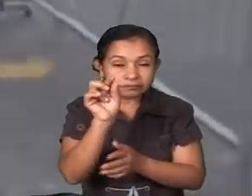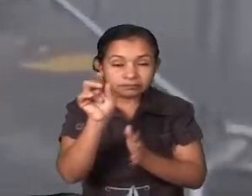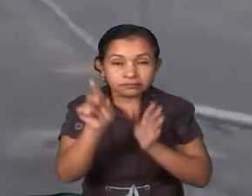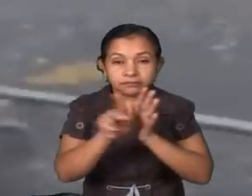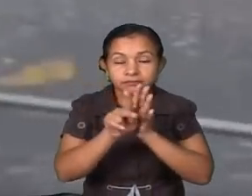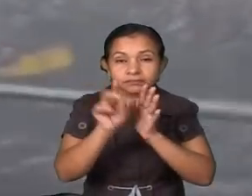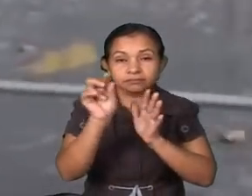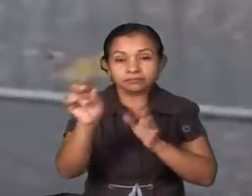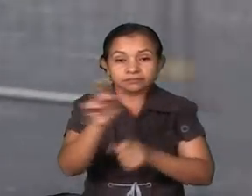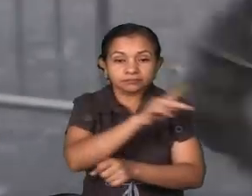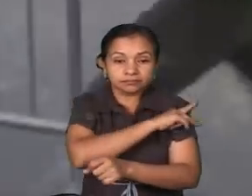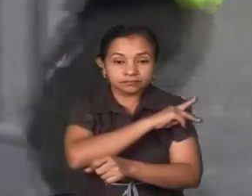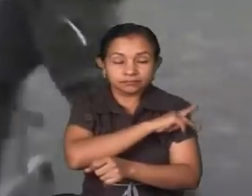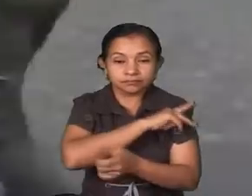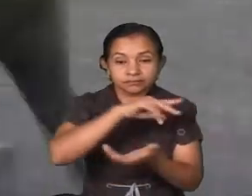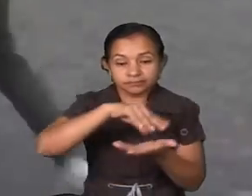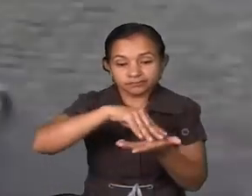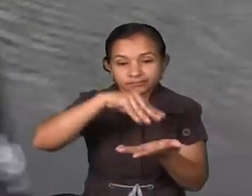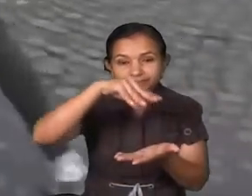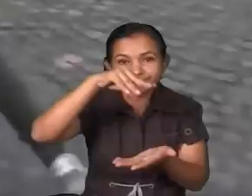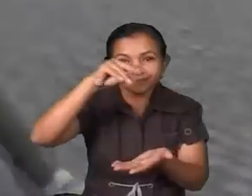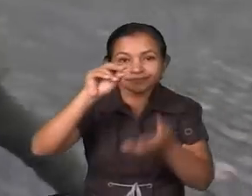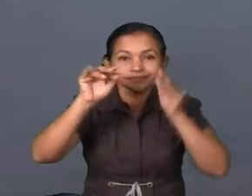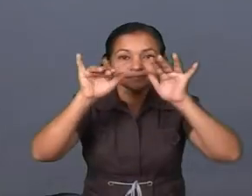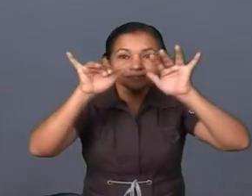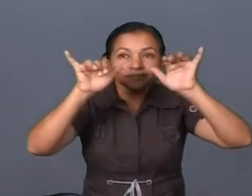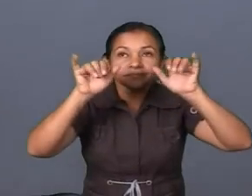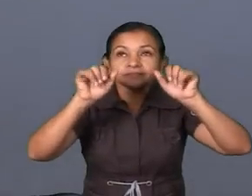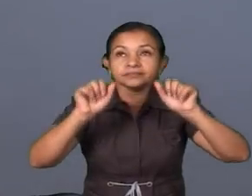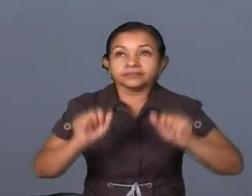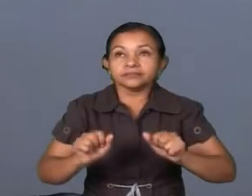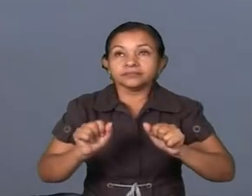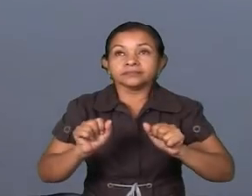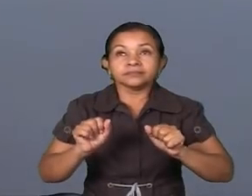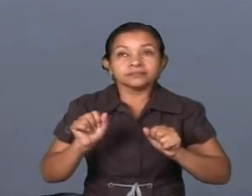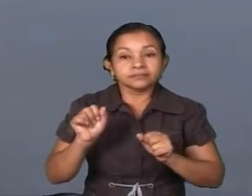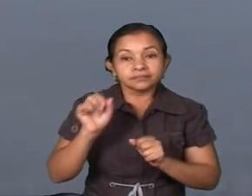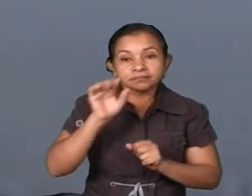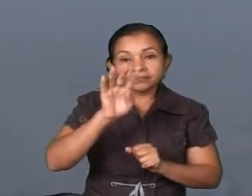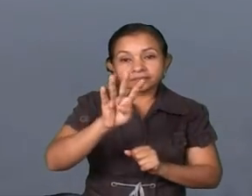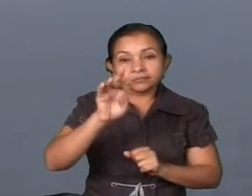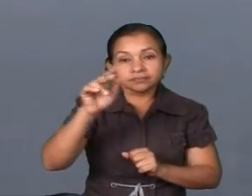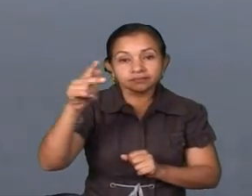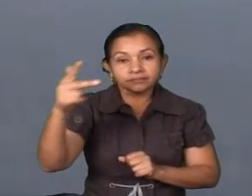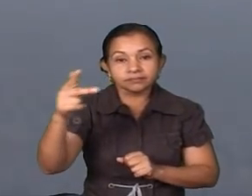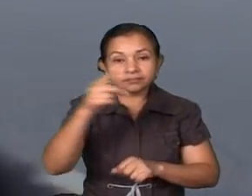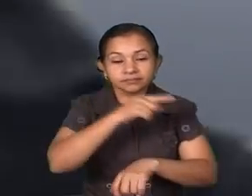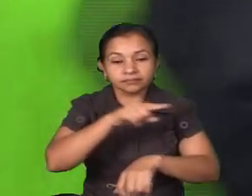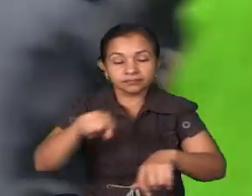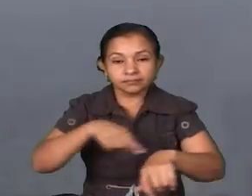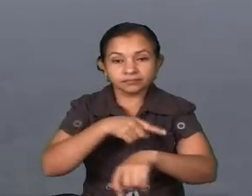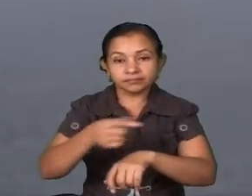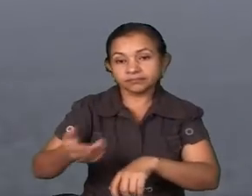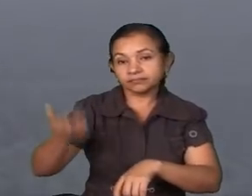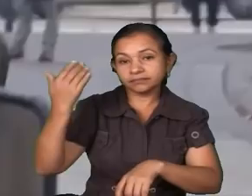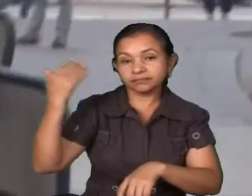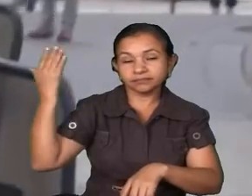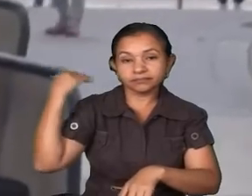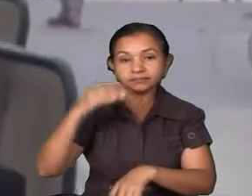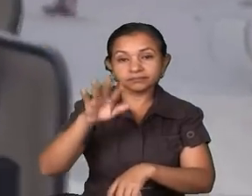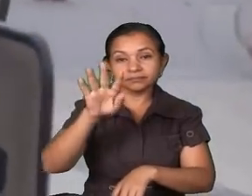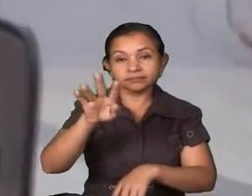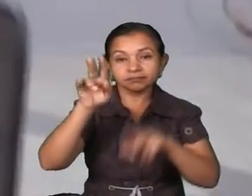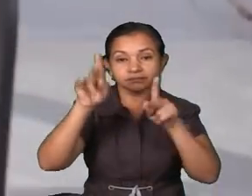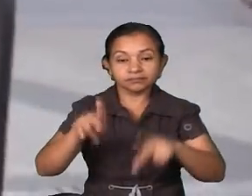la policía francesa. Ya hace menos de 48 horas les habíamos compartido que ya existían 4